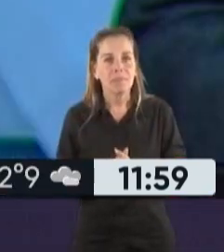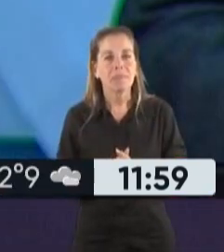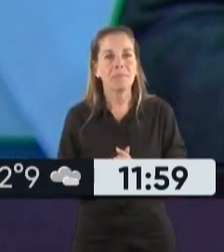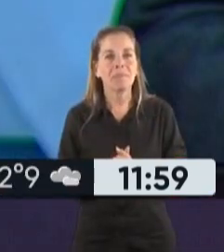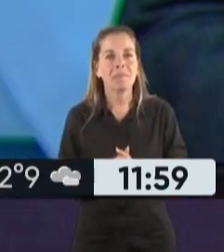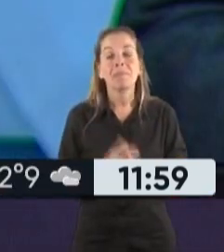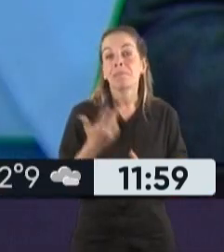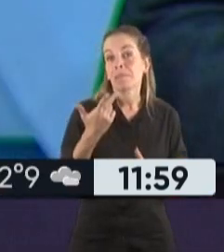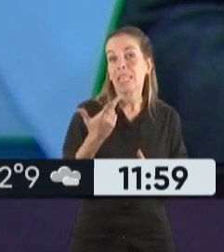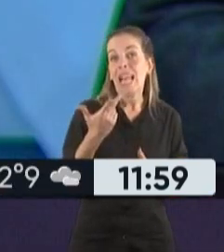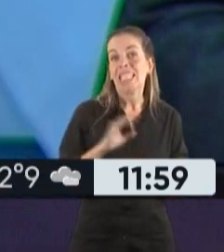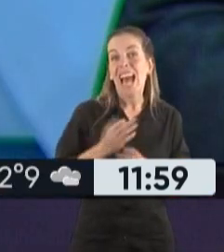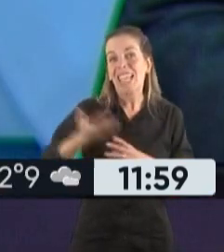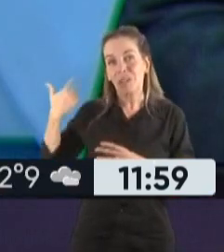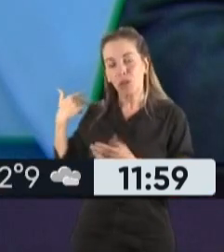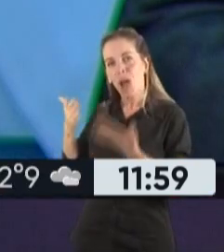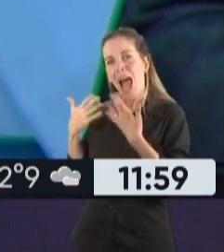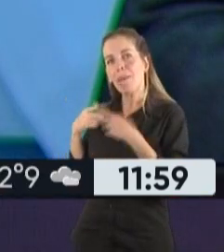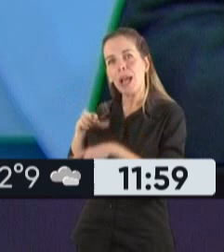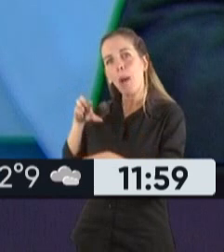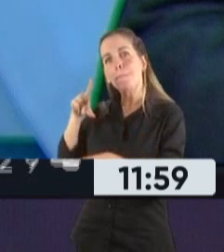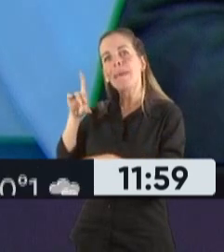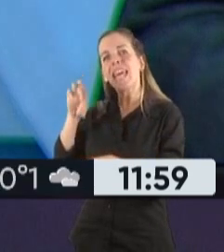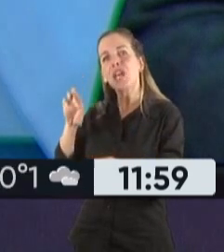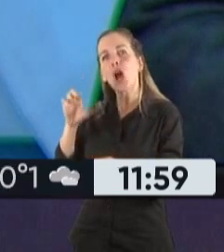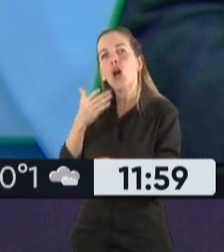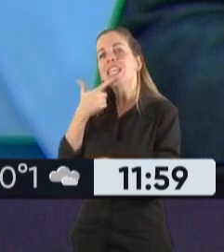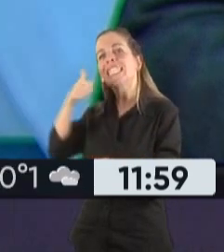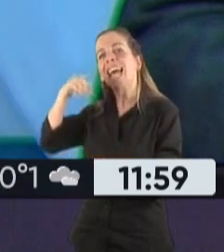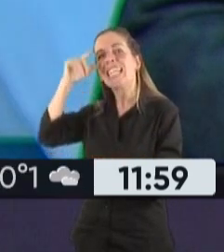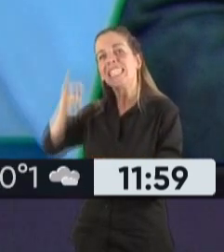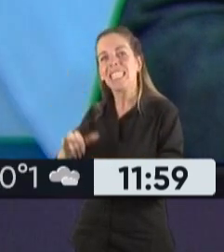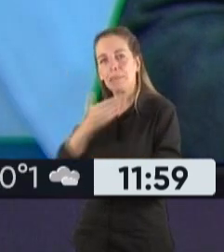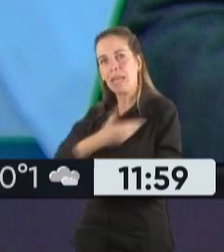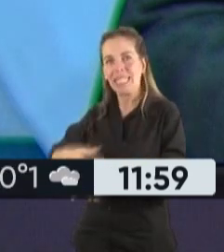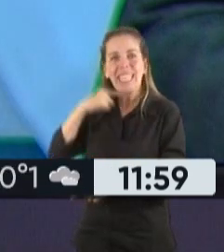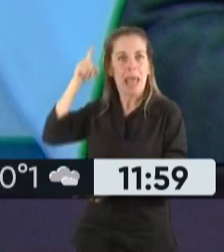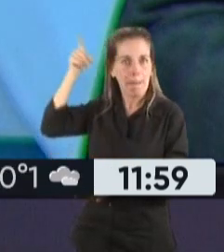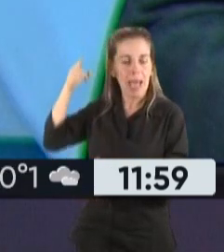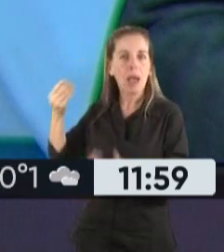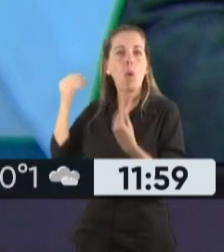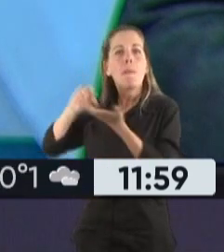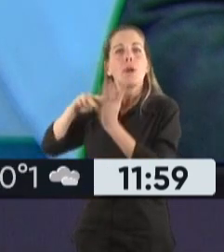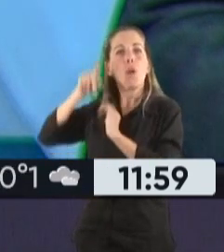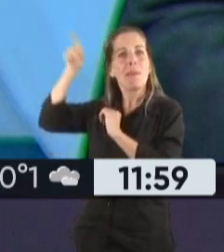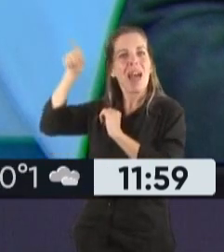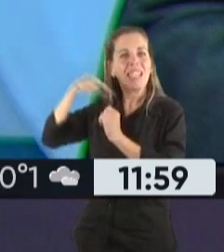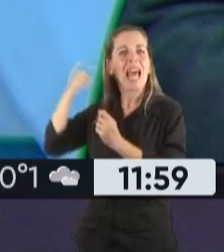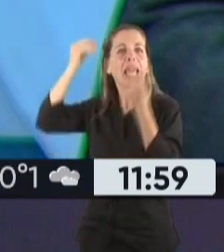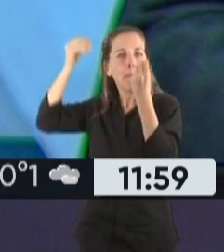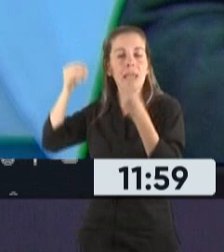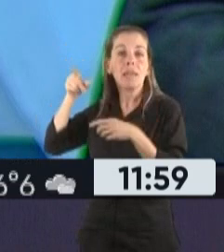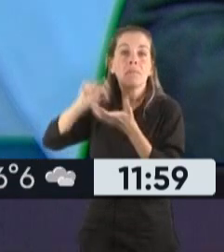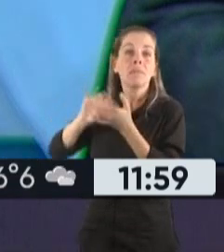hablé hace 3, 4 meses atrás con Pedro Sánchez. ¿Cuál era el problema de Pedro Sánchez? La sequía que